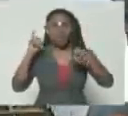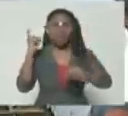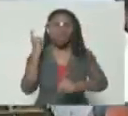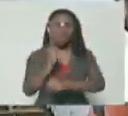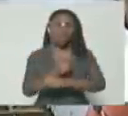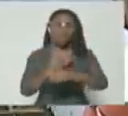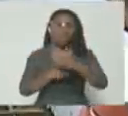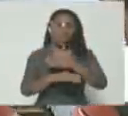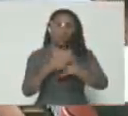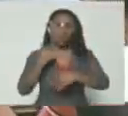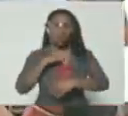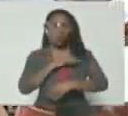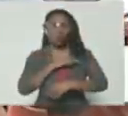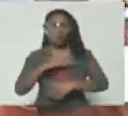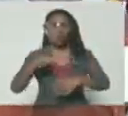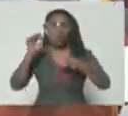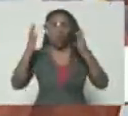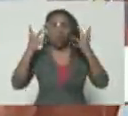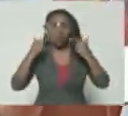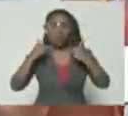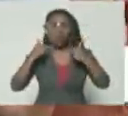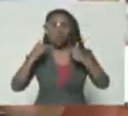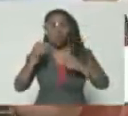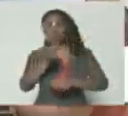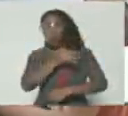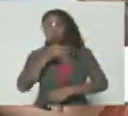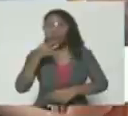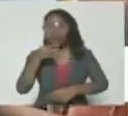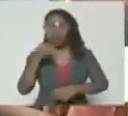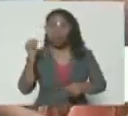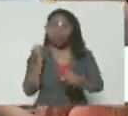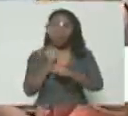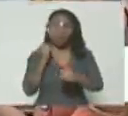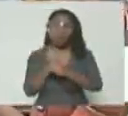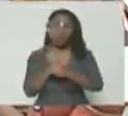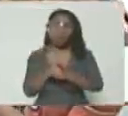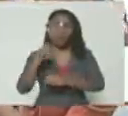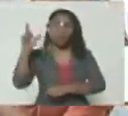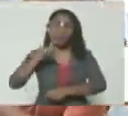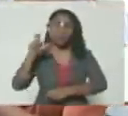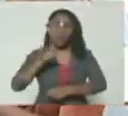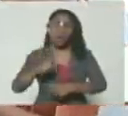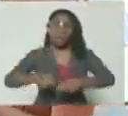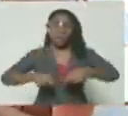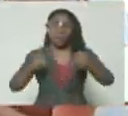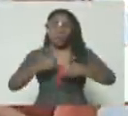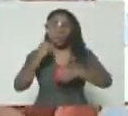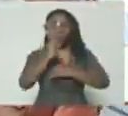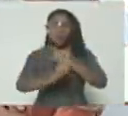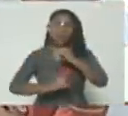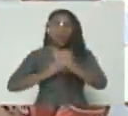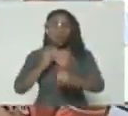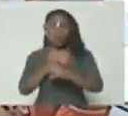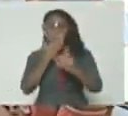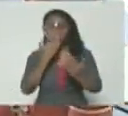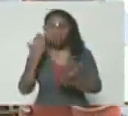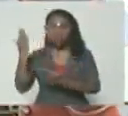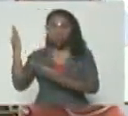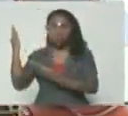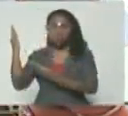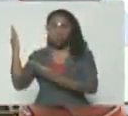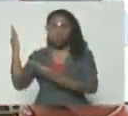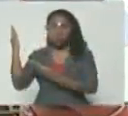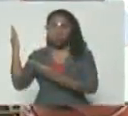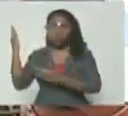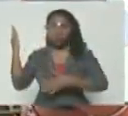salir nuestro ganado de extraordinaria calidad, muy apetecible en el mercado internacional. Adelante, doctora, ¿qué le puede decir